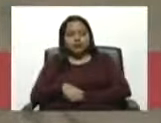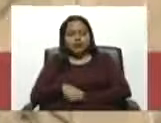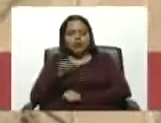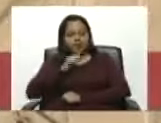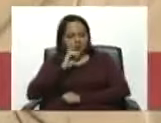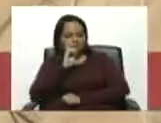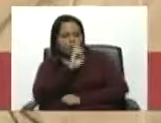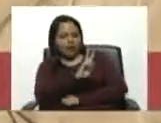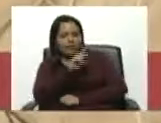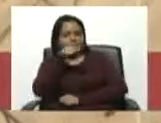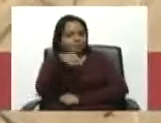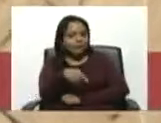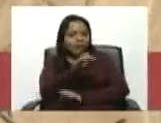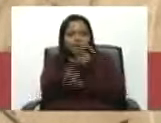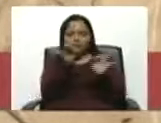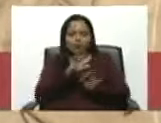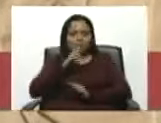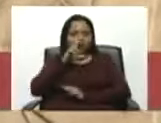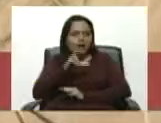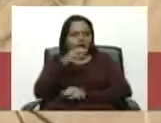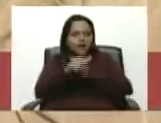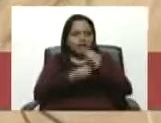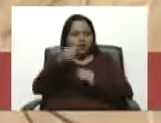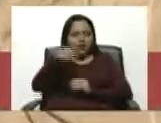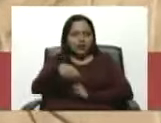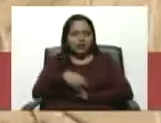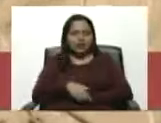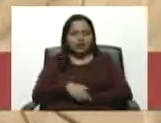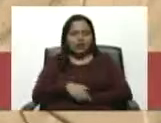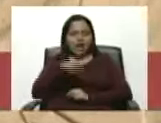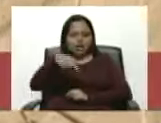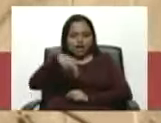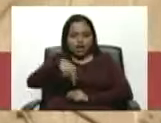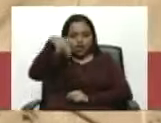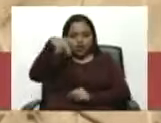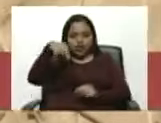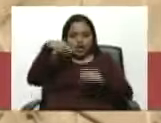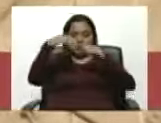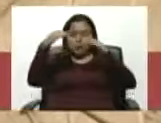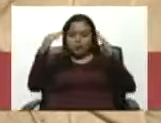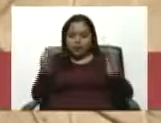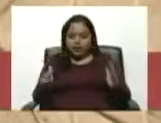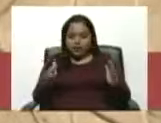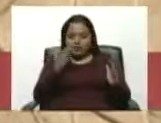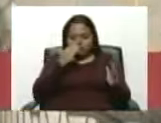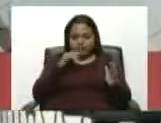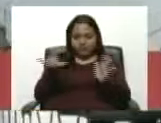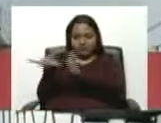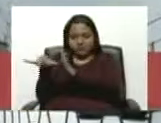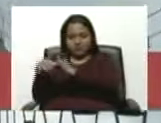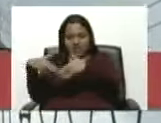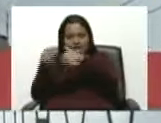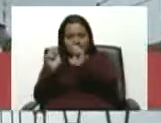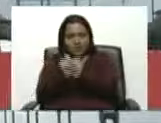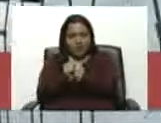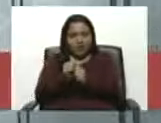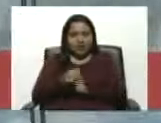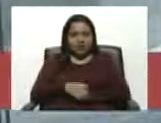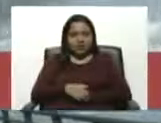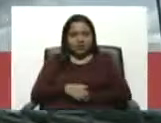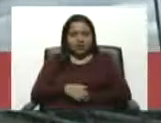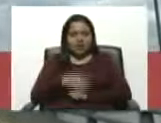evidenciar, es todo un sabotaje lo que está ocurriendo aquí. Estamos en la parte norte del puente hacia el estado de Anzoátegui. Toda el ala por donde se